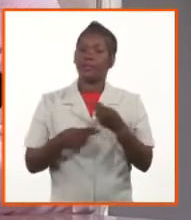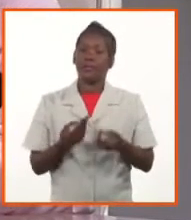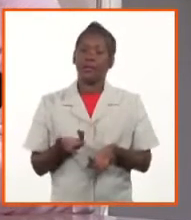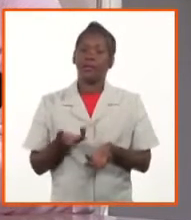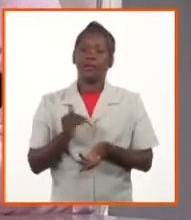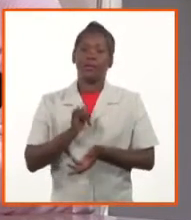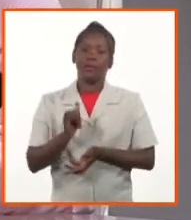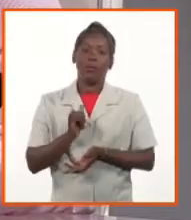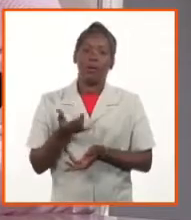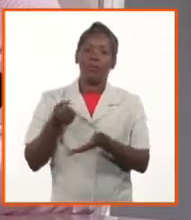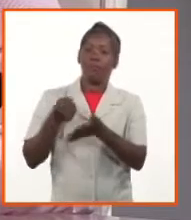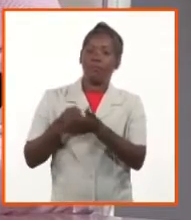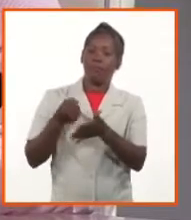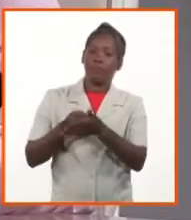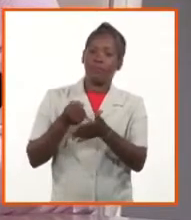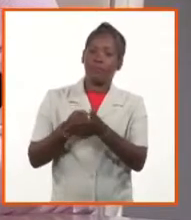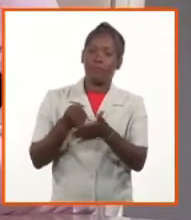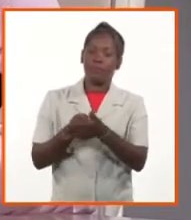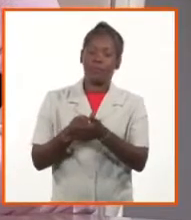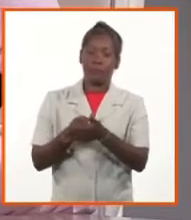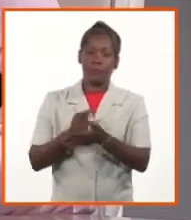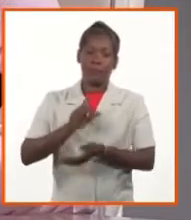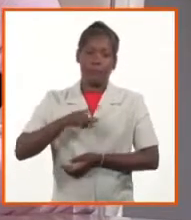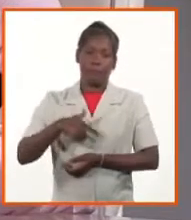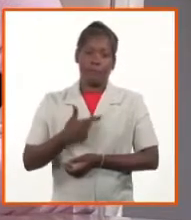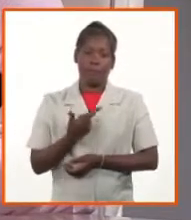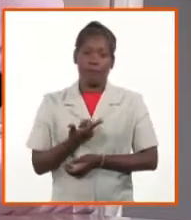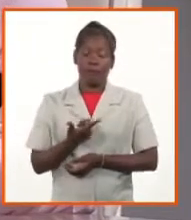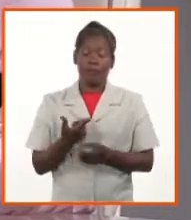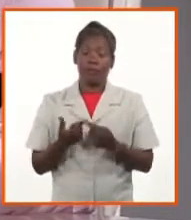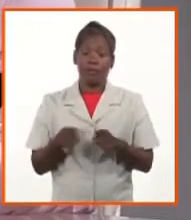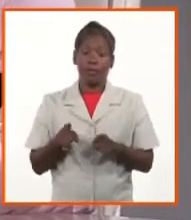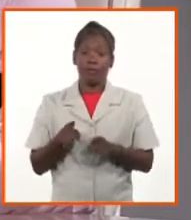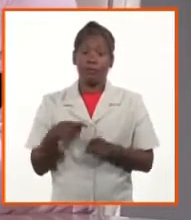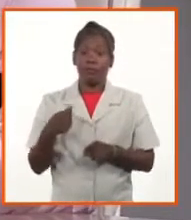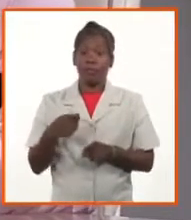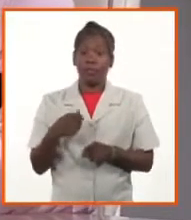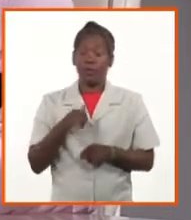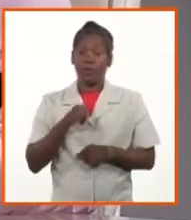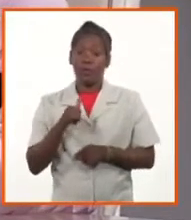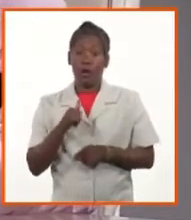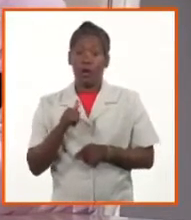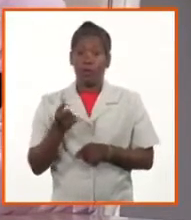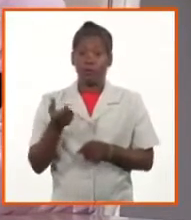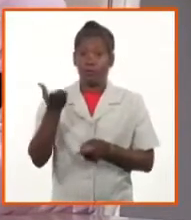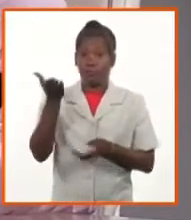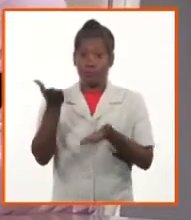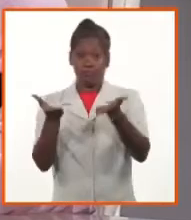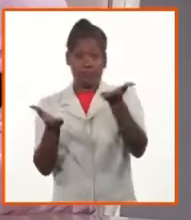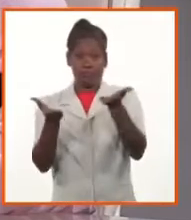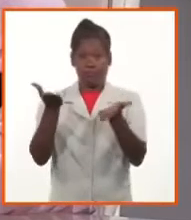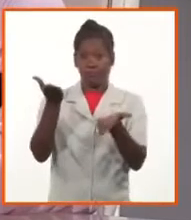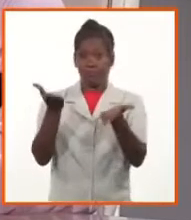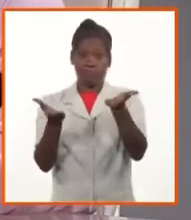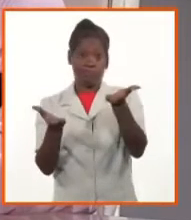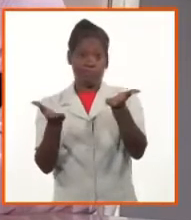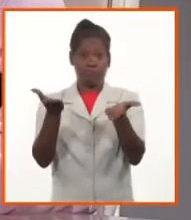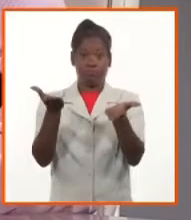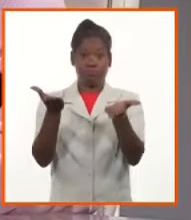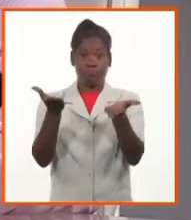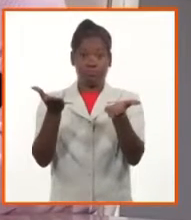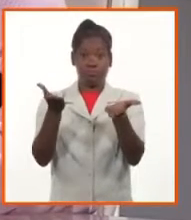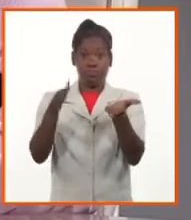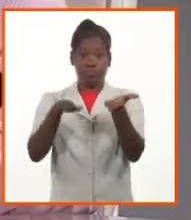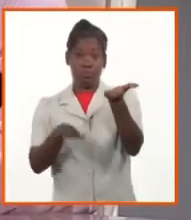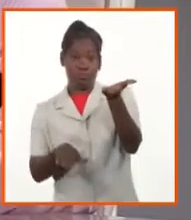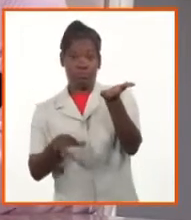de impulsar la crítica de arte. Porque la crítica debe marchar a la par del proceso artístico. De nada funciona una reseña